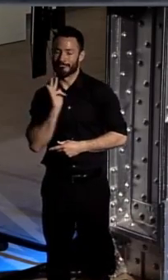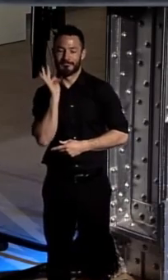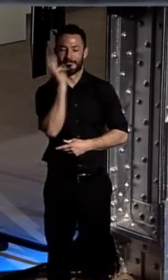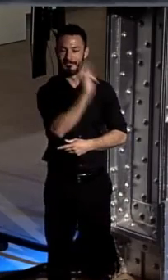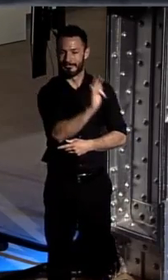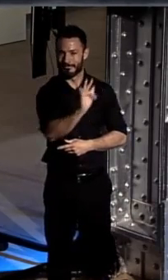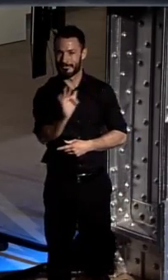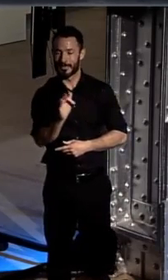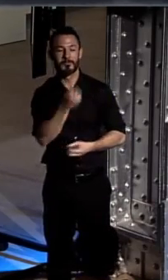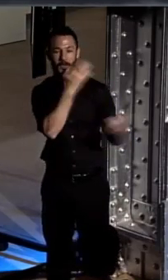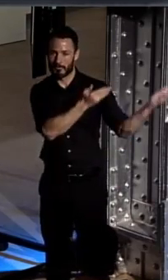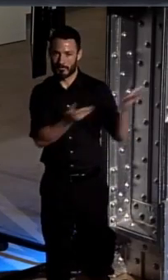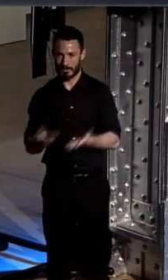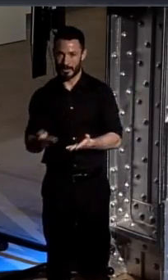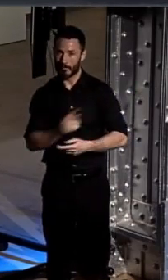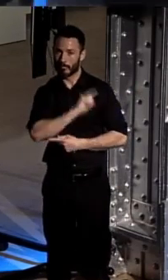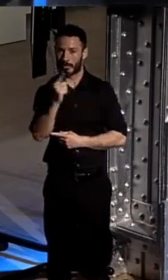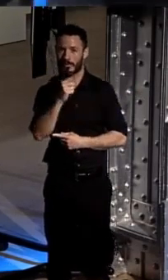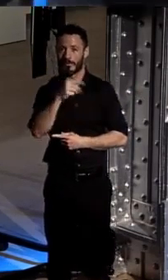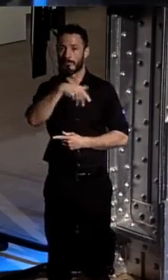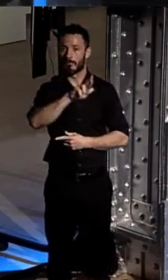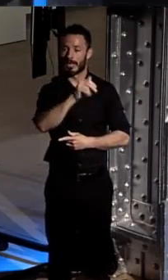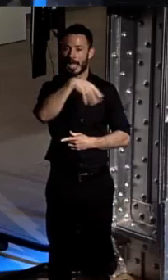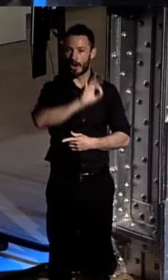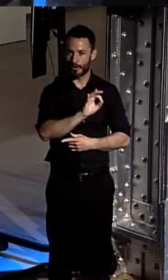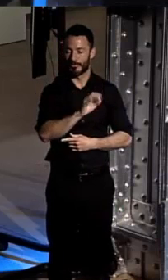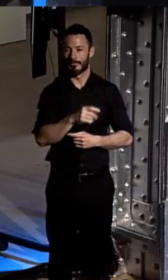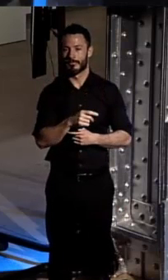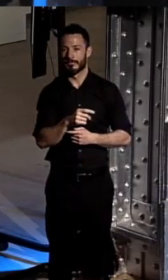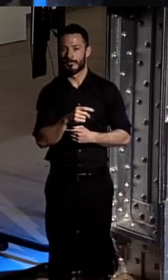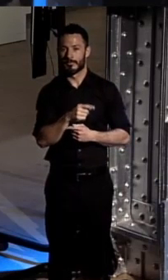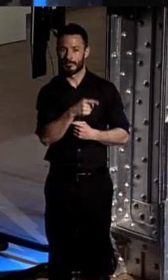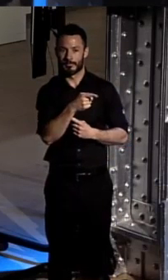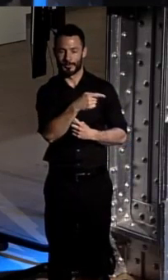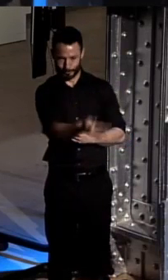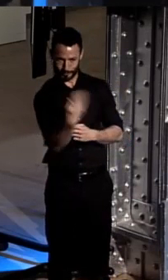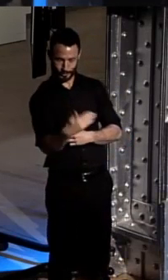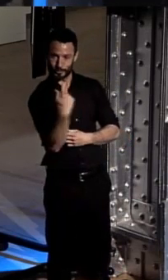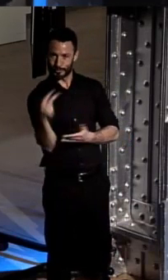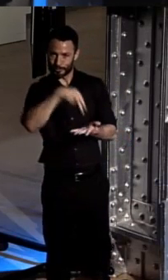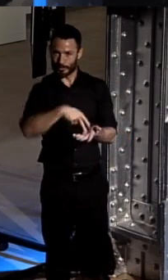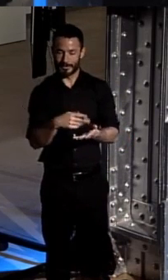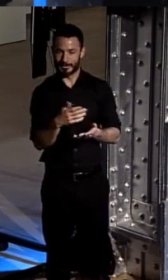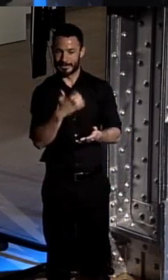este escenario. Doy la bienvenida en primer lugar Mariano Sigman, que acaba de... Sube.